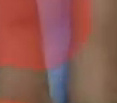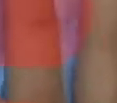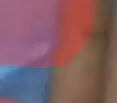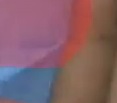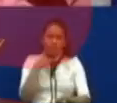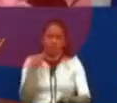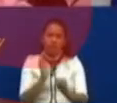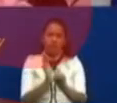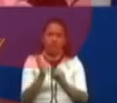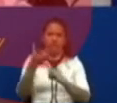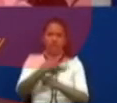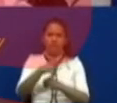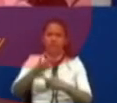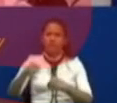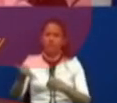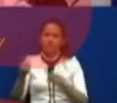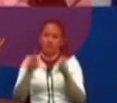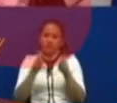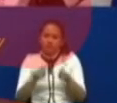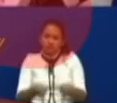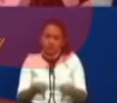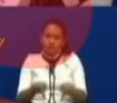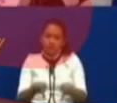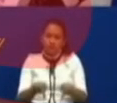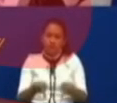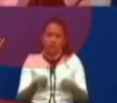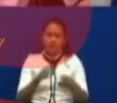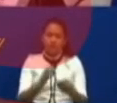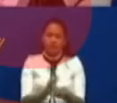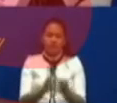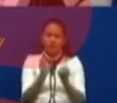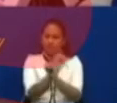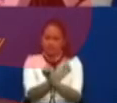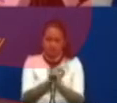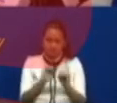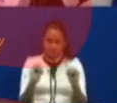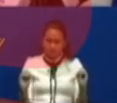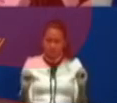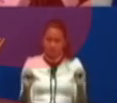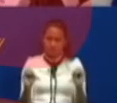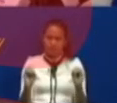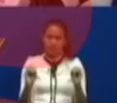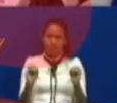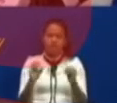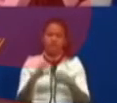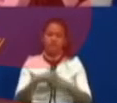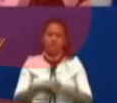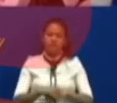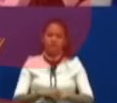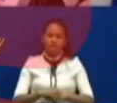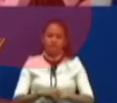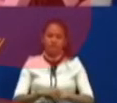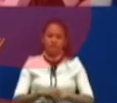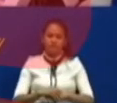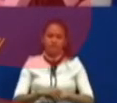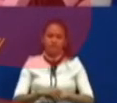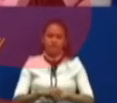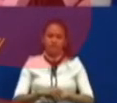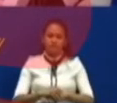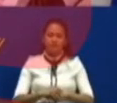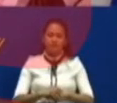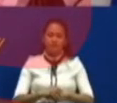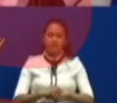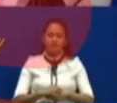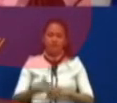cobi 19 a personas que lo ameritaban resultando todas negativas tenemos